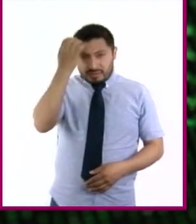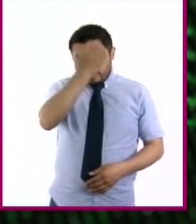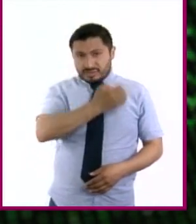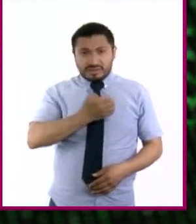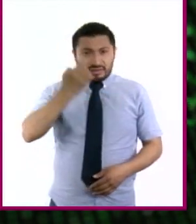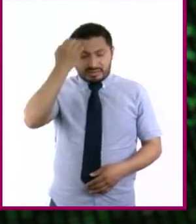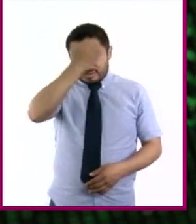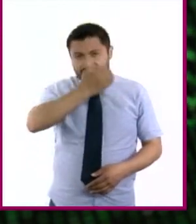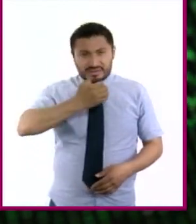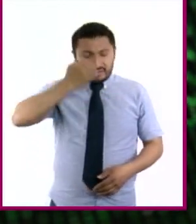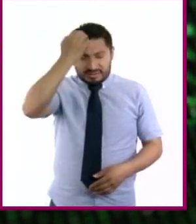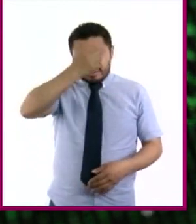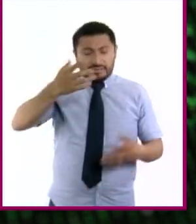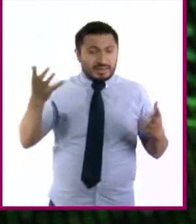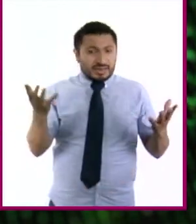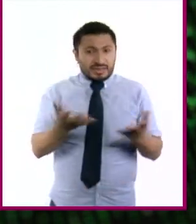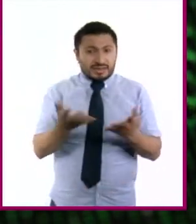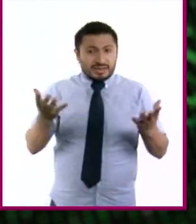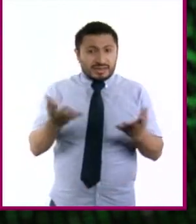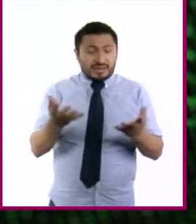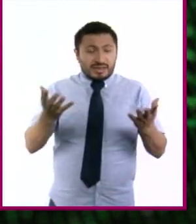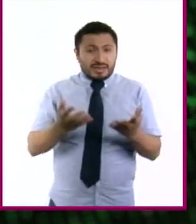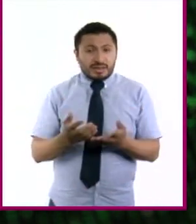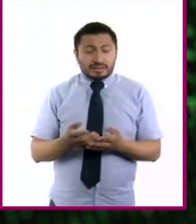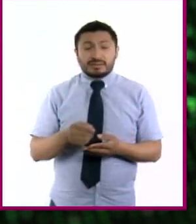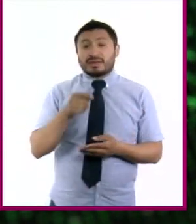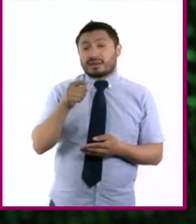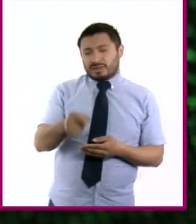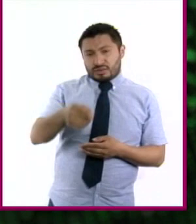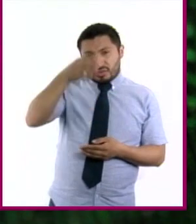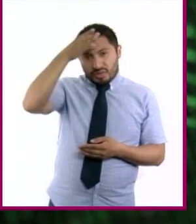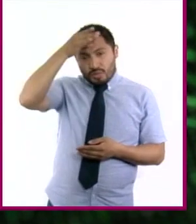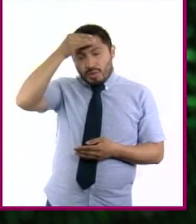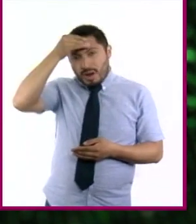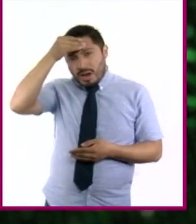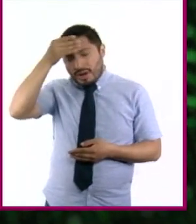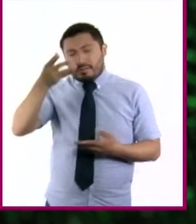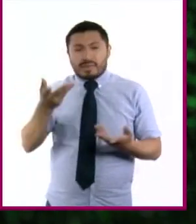demostraron el aprendizaje